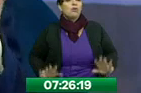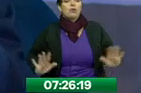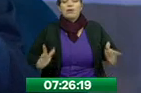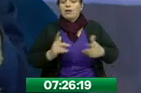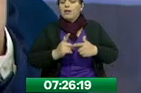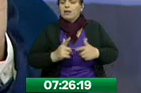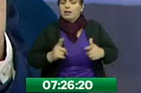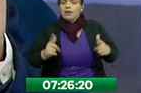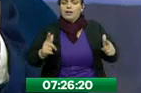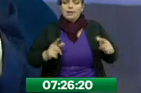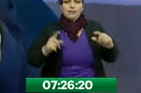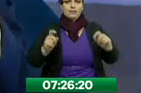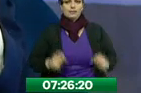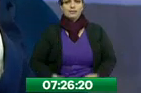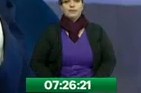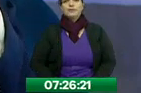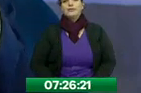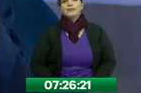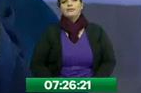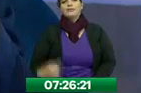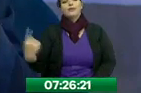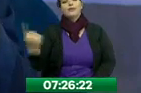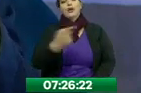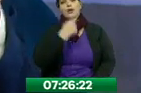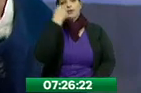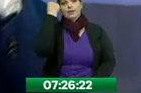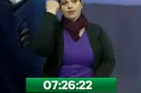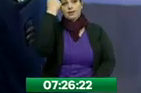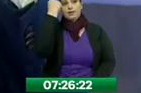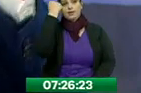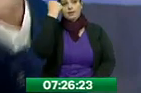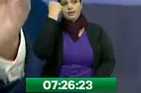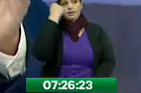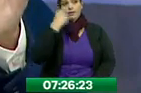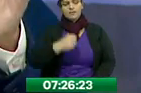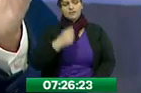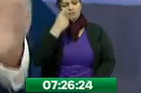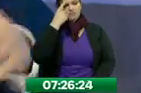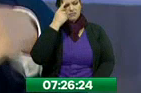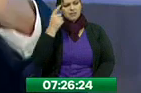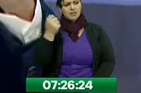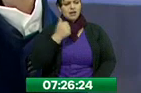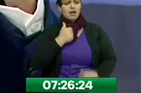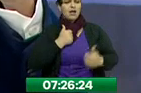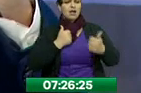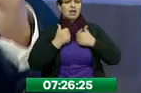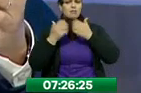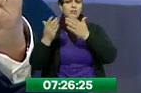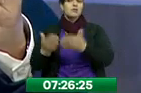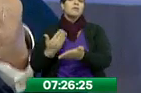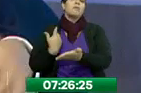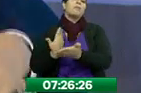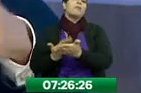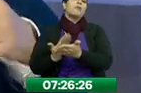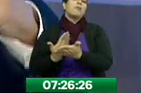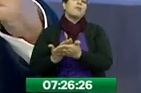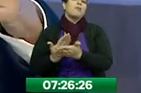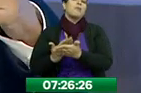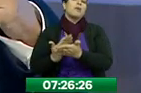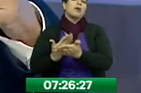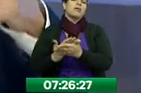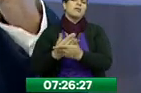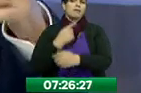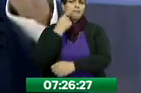ecuatorianos, todos tienen el derecho de conocer cuáles son las propuestas, ¿cuáles son los antecedentes de aquellos que